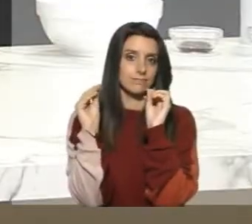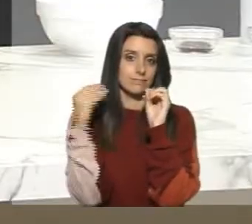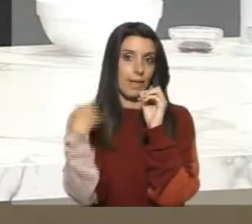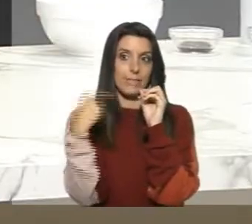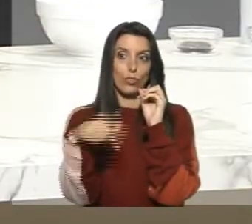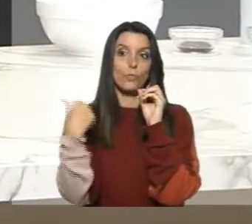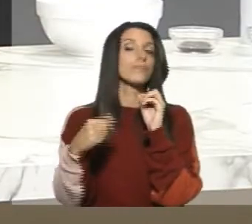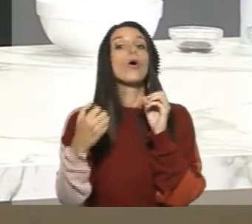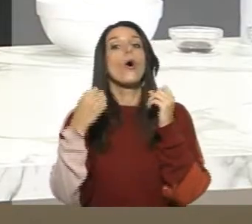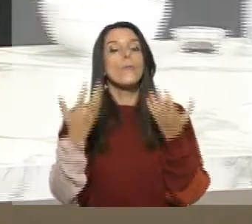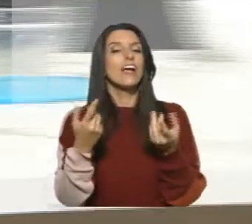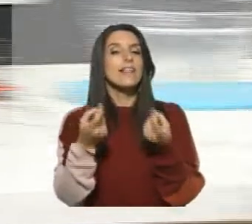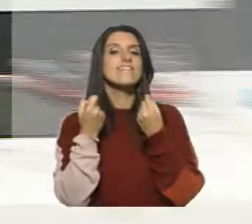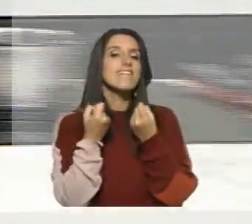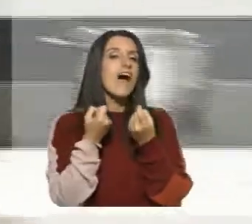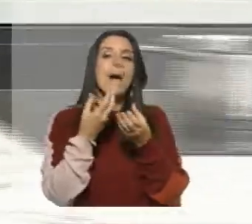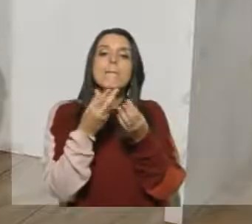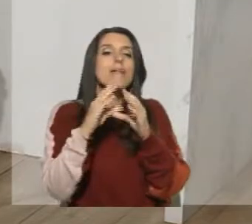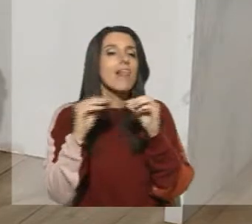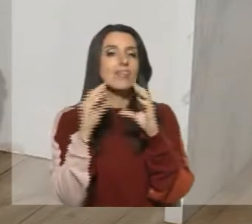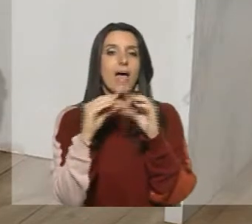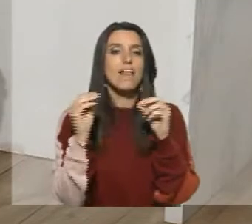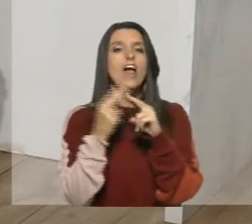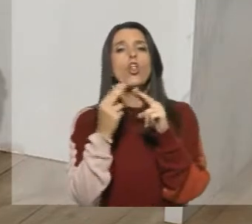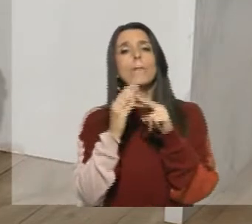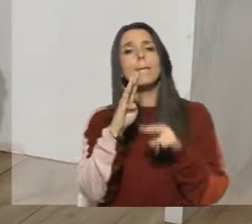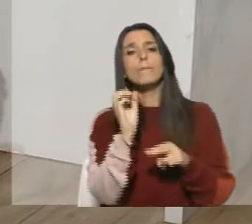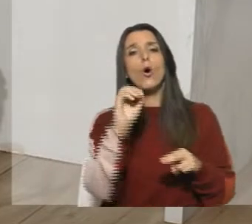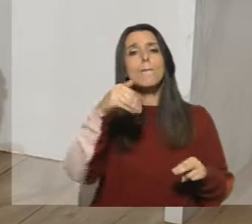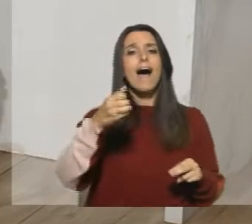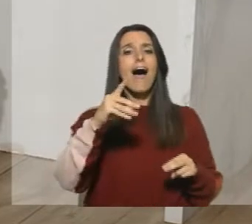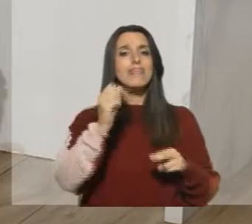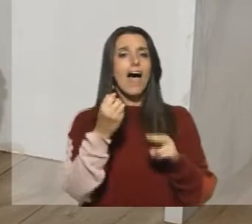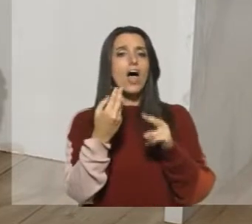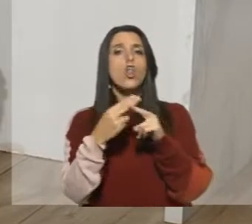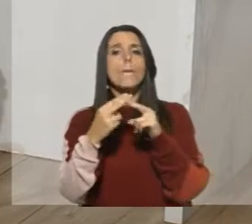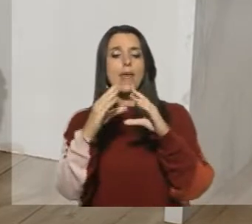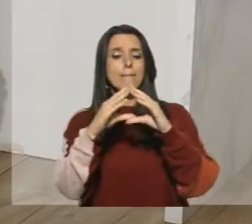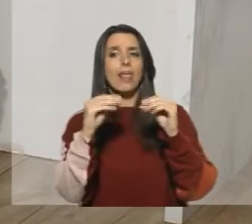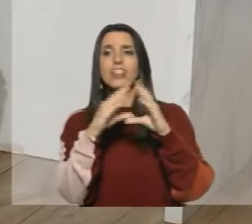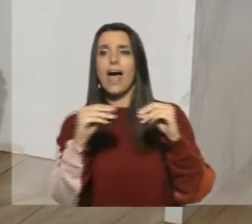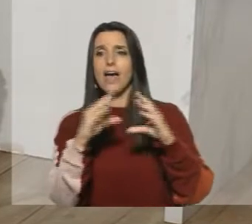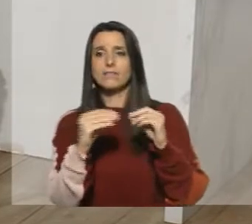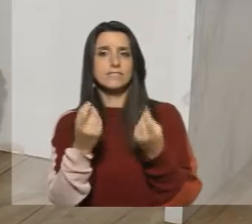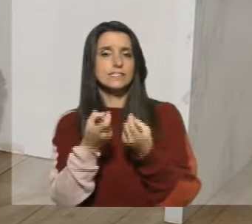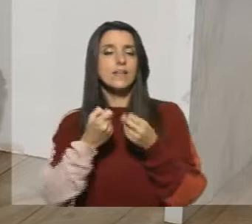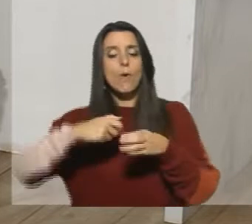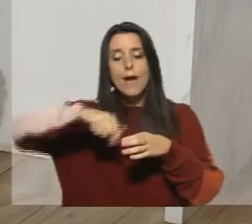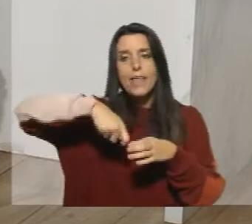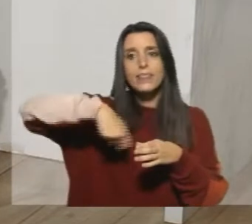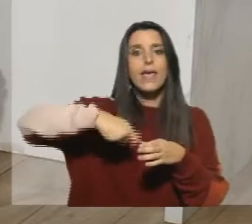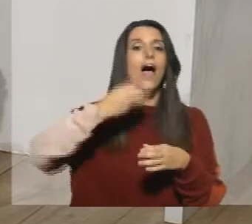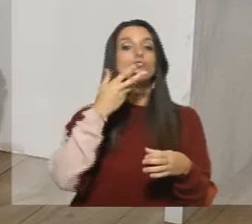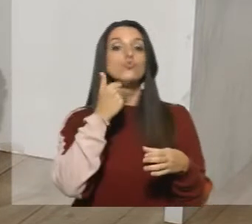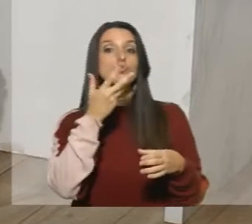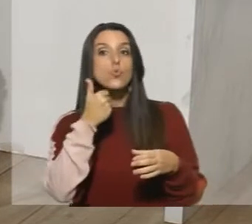eso, porque necesitas, viste, que esté bien, bien pomada. Bien porque, pomada claro, la manteca, porque vos la vas a ir batiendo, le vas a ir integrando el